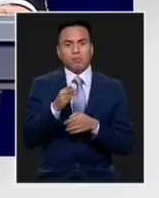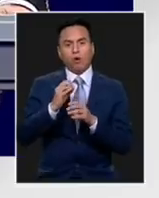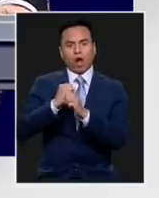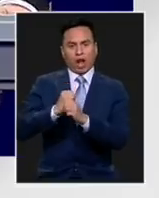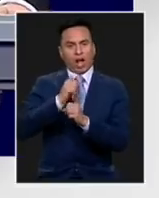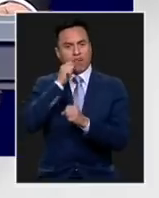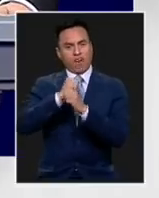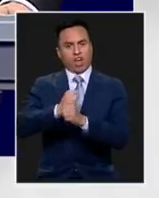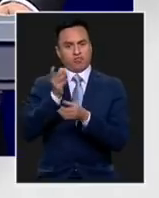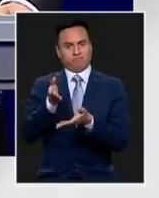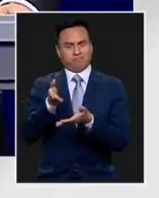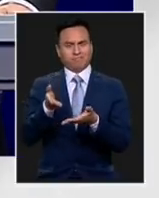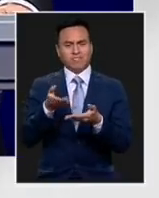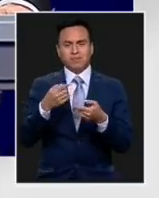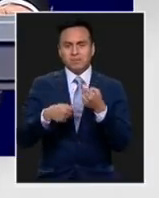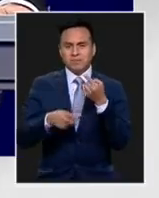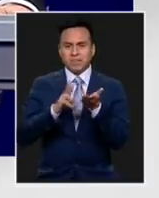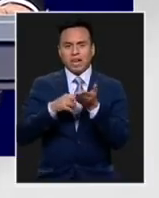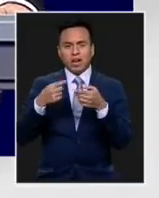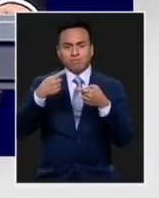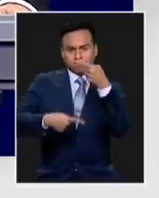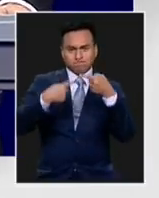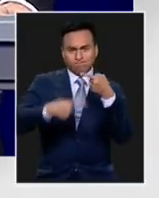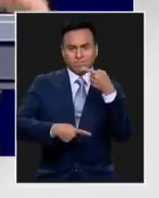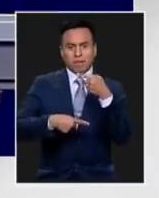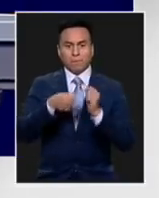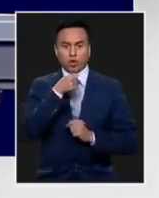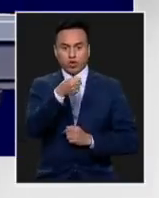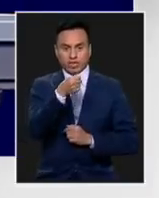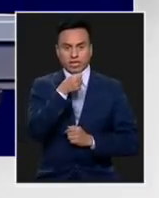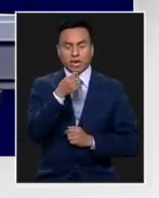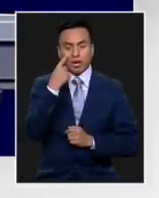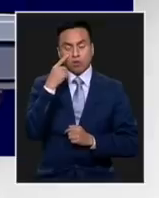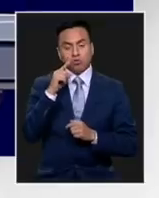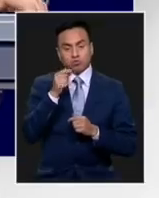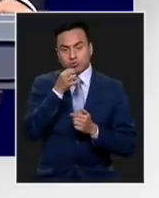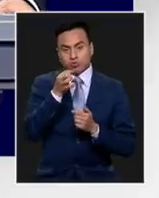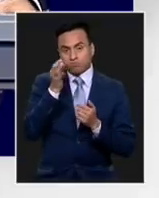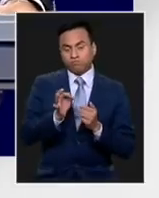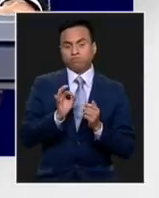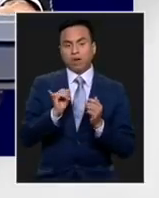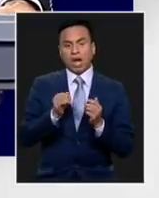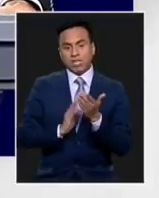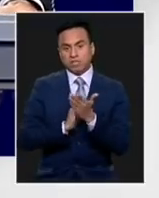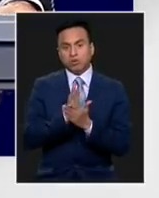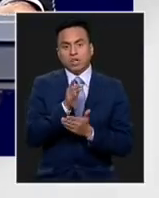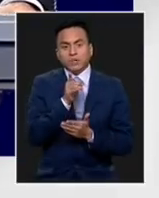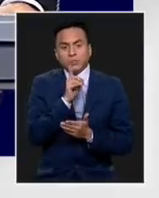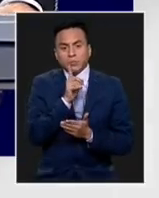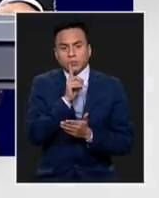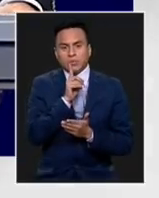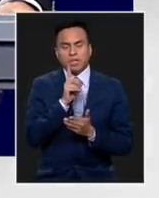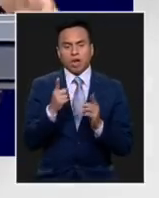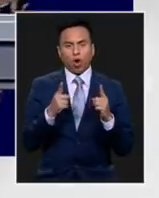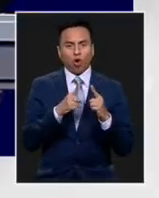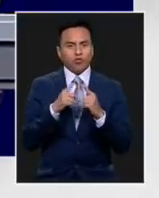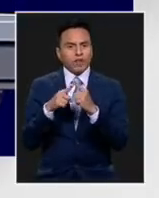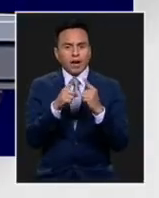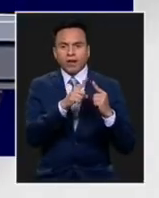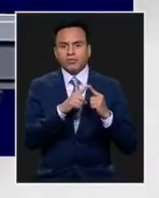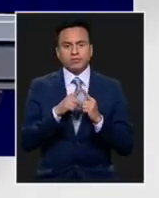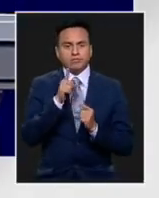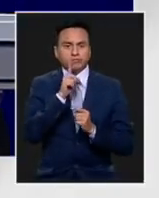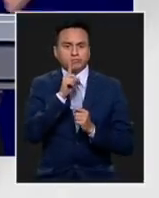caballo. La verdad es que las contradicciones de una periodista que reconoció al inicio que tenía contactos o que